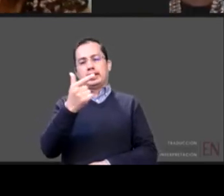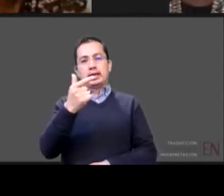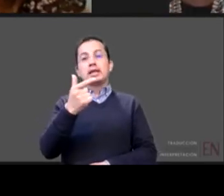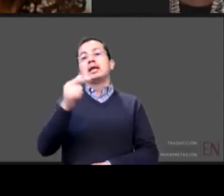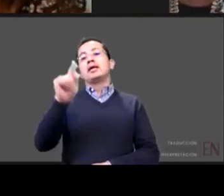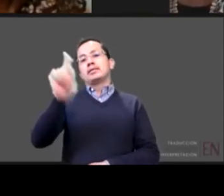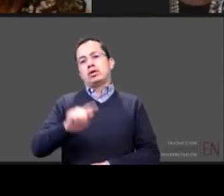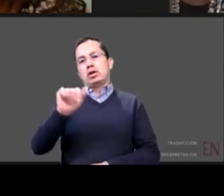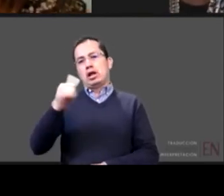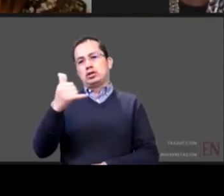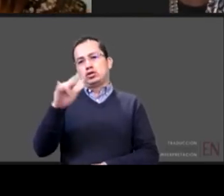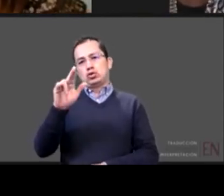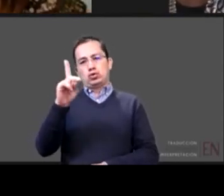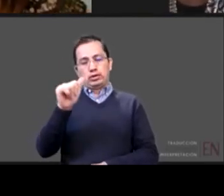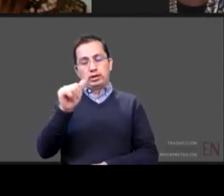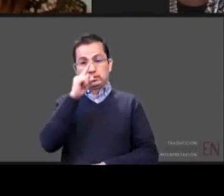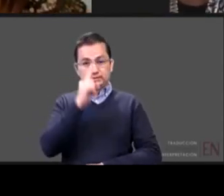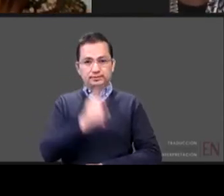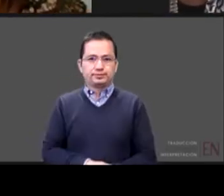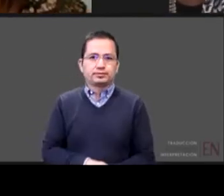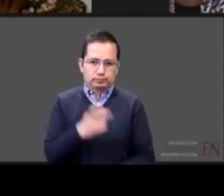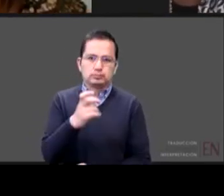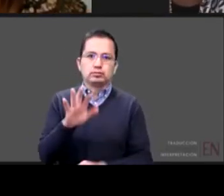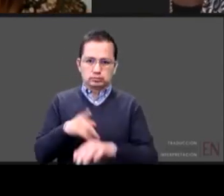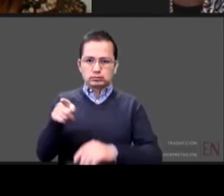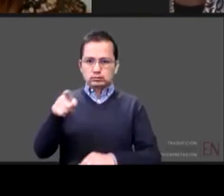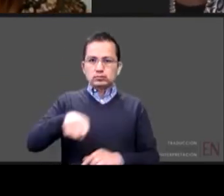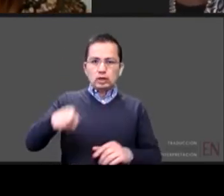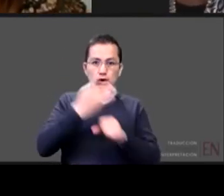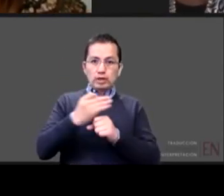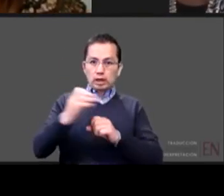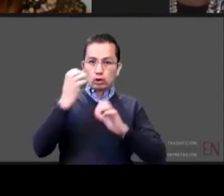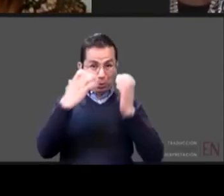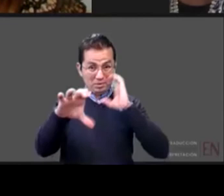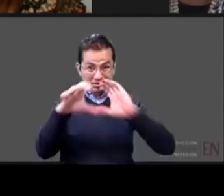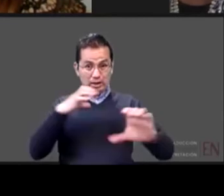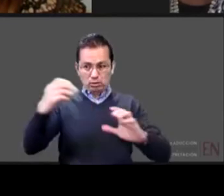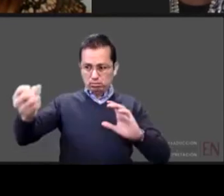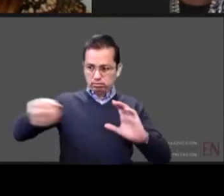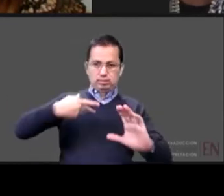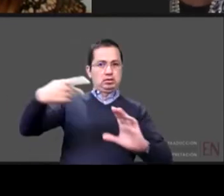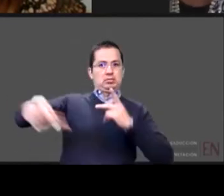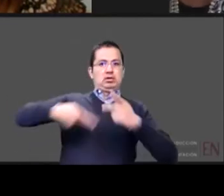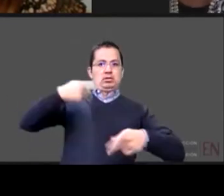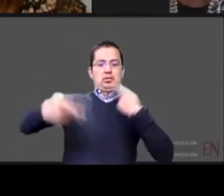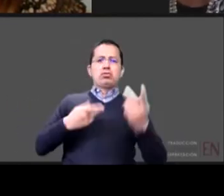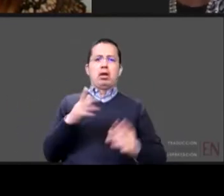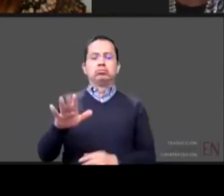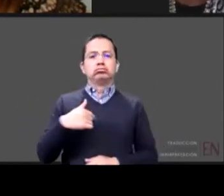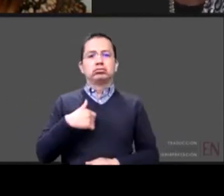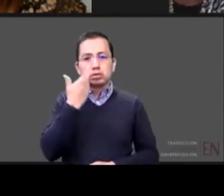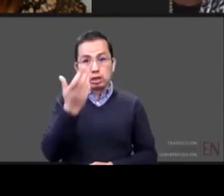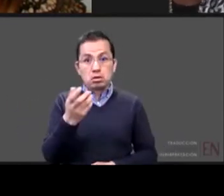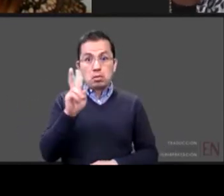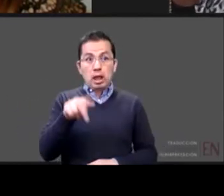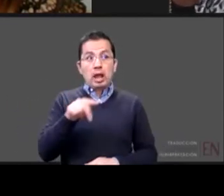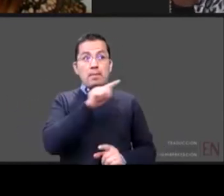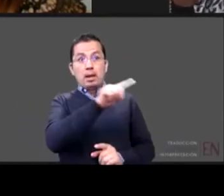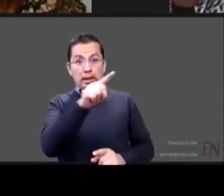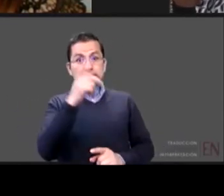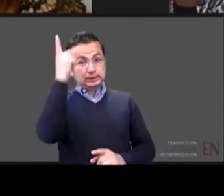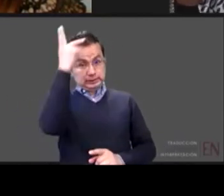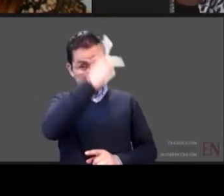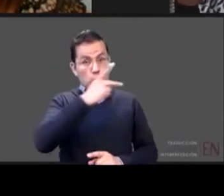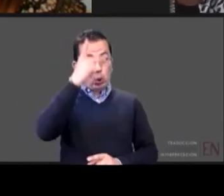Repito, porque algunas de las preguntas aquí de las personas que amablemente nos han escrito, que si también atienden psicólogos o solo se canaliza